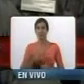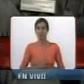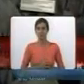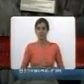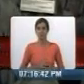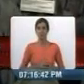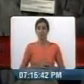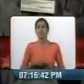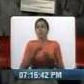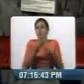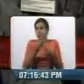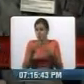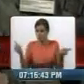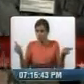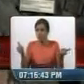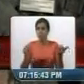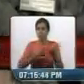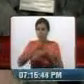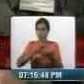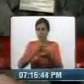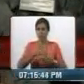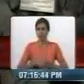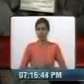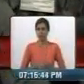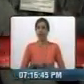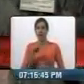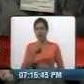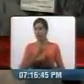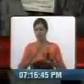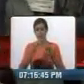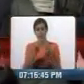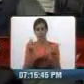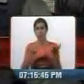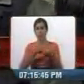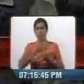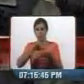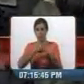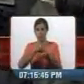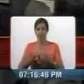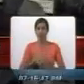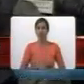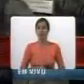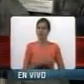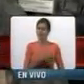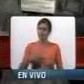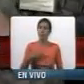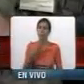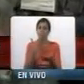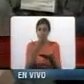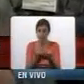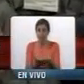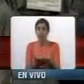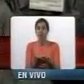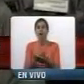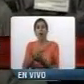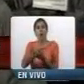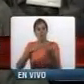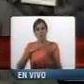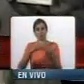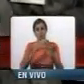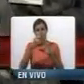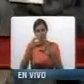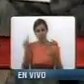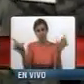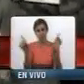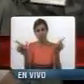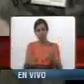solucionar y solventar la situación que se presentó. Nosotros queremos pedir a los medios de comunicación